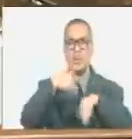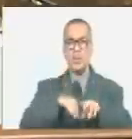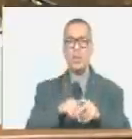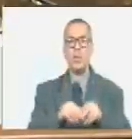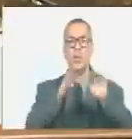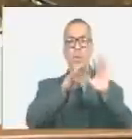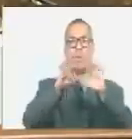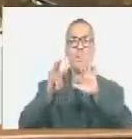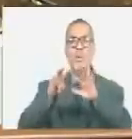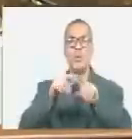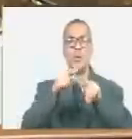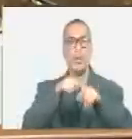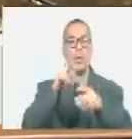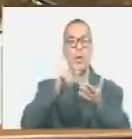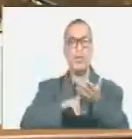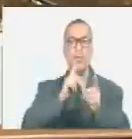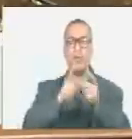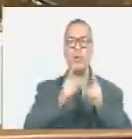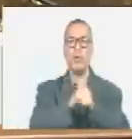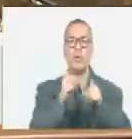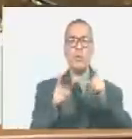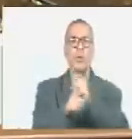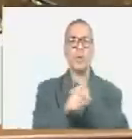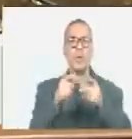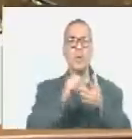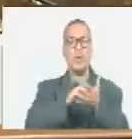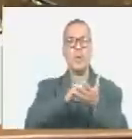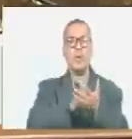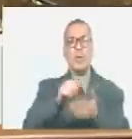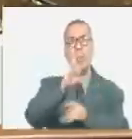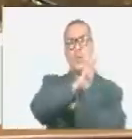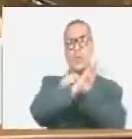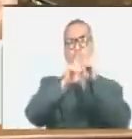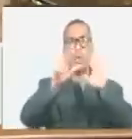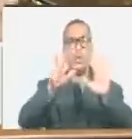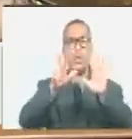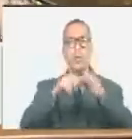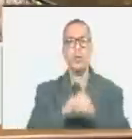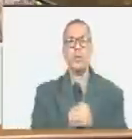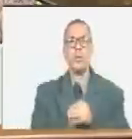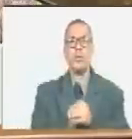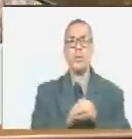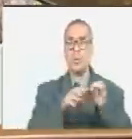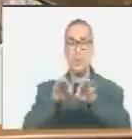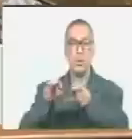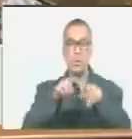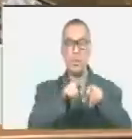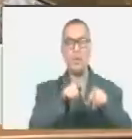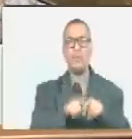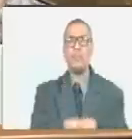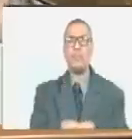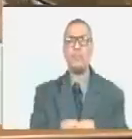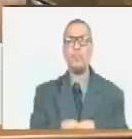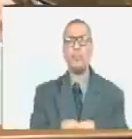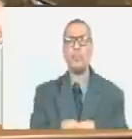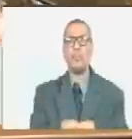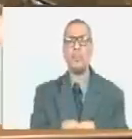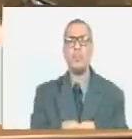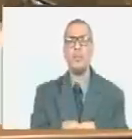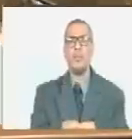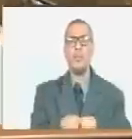Nonagésimo noveno. Se propone aprobar con modificación el contenido del artículo 48, quedando redactado de la siguiente